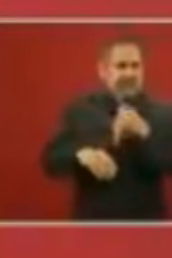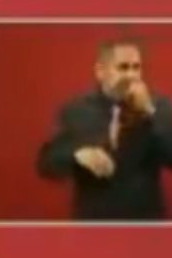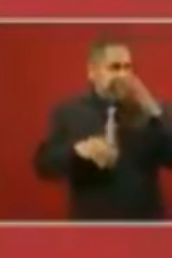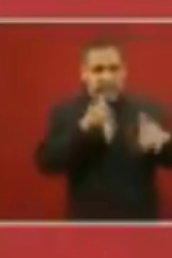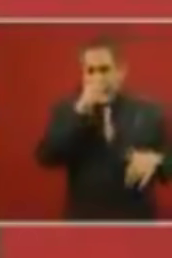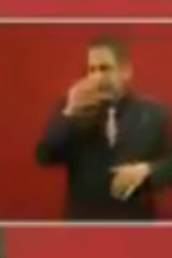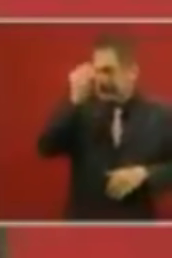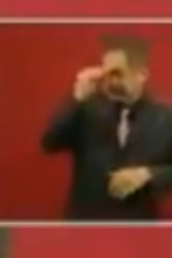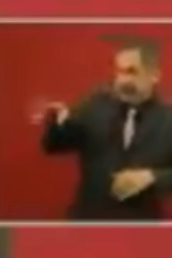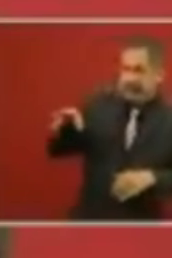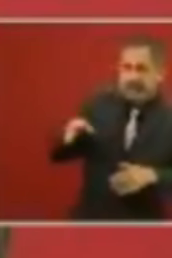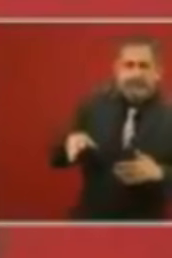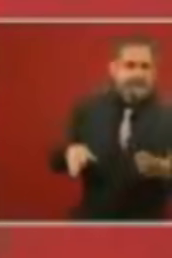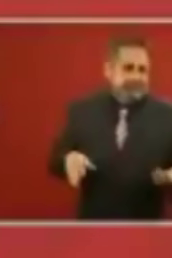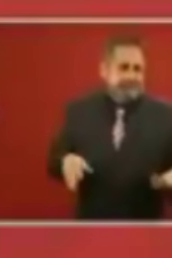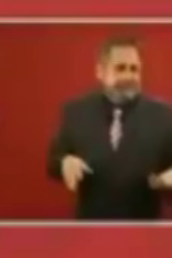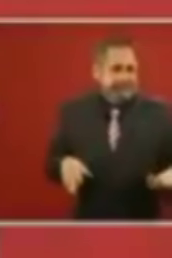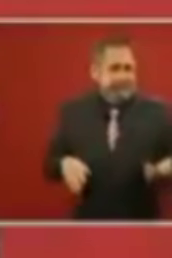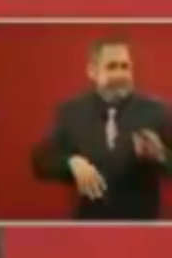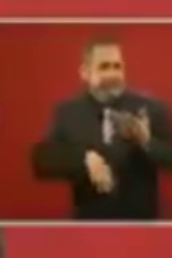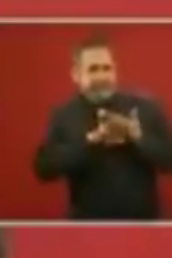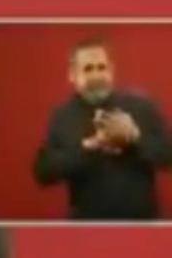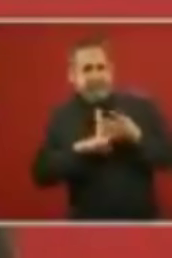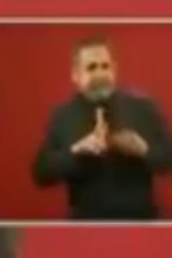todo que no pueda